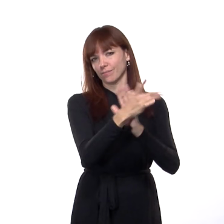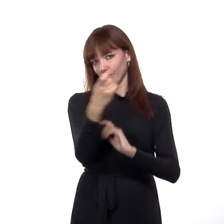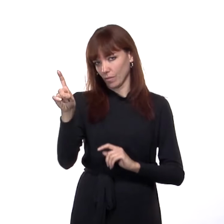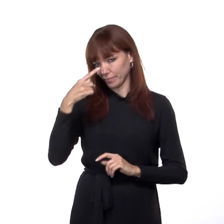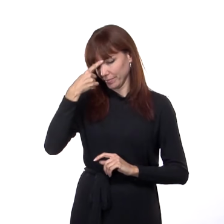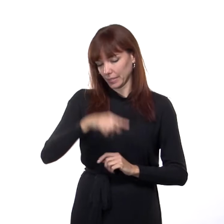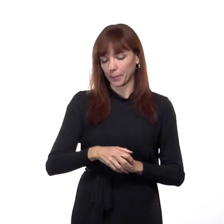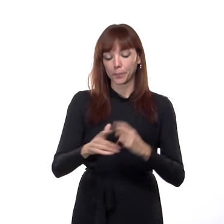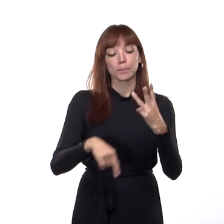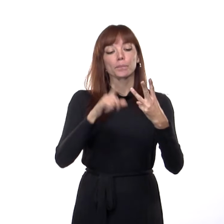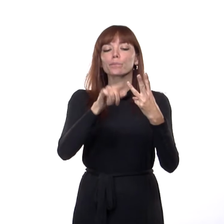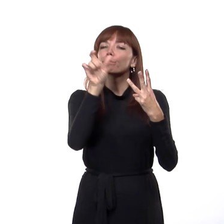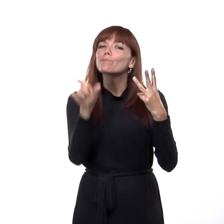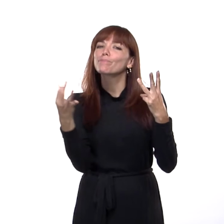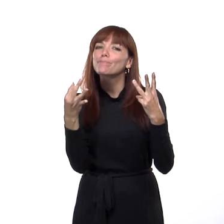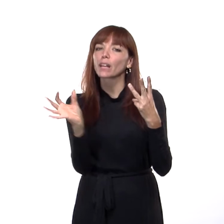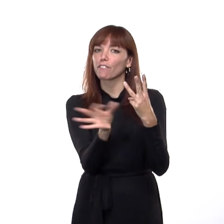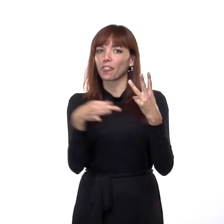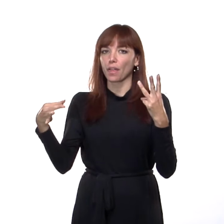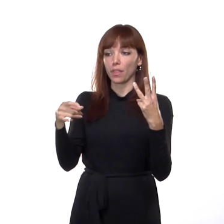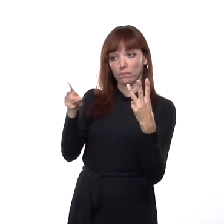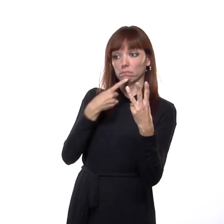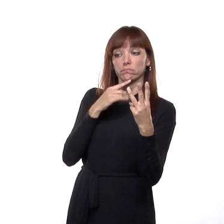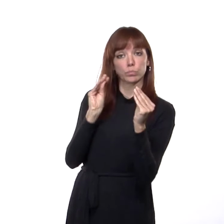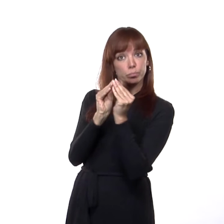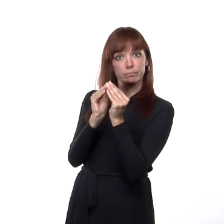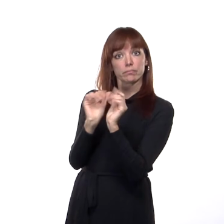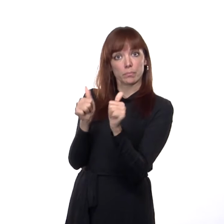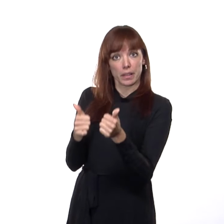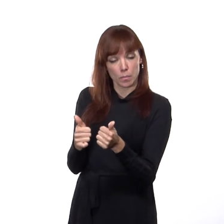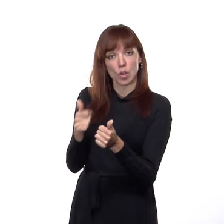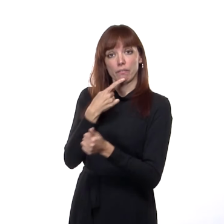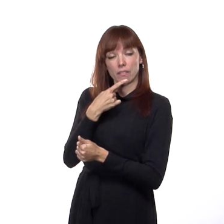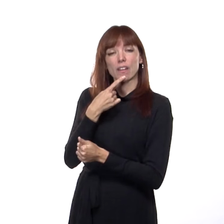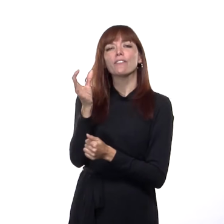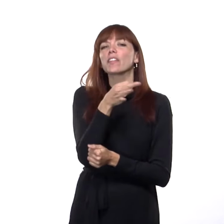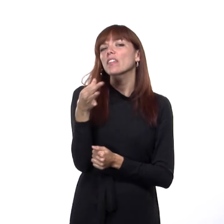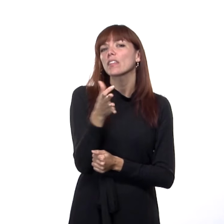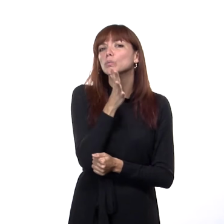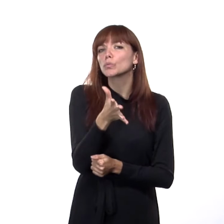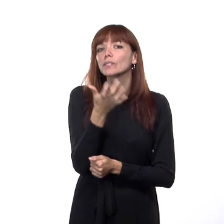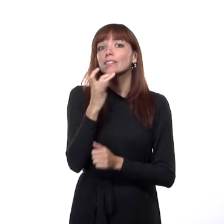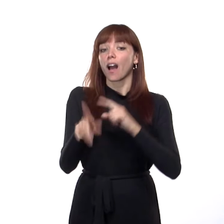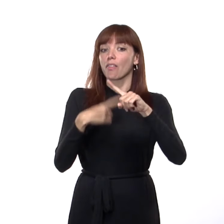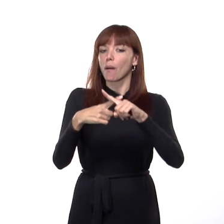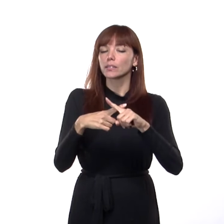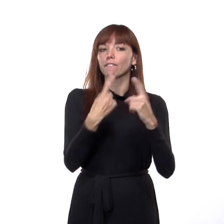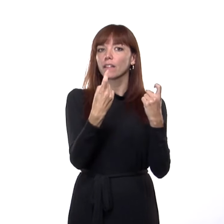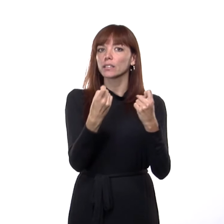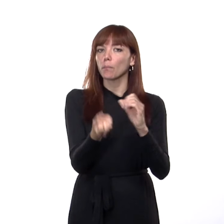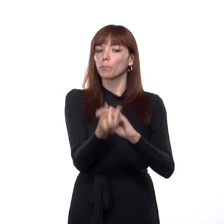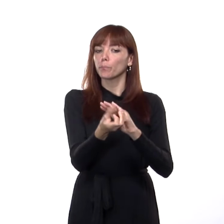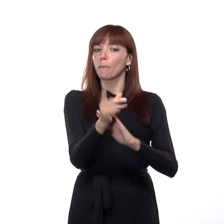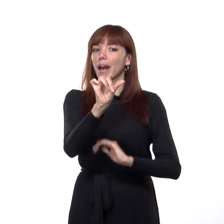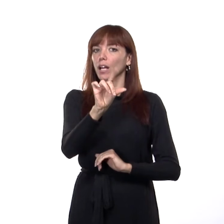vale y el tercero sería la eficiencia como tú mediana has dicho también en la introducción en el sentido de que si además es necesario producir más